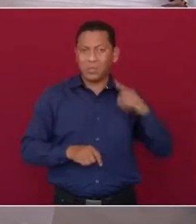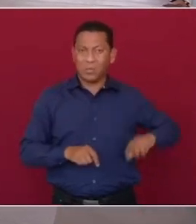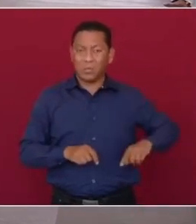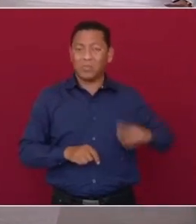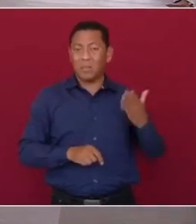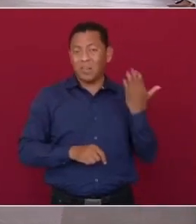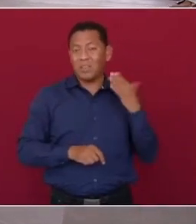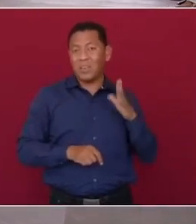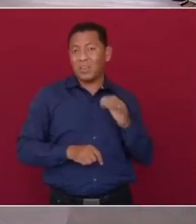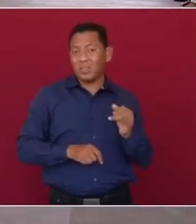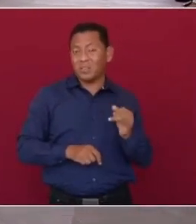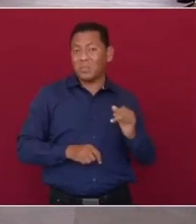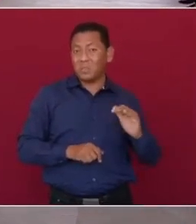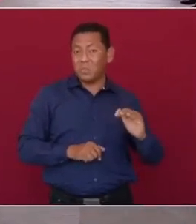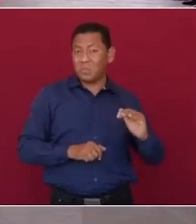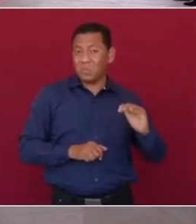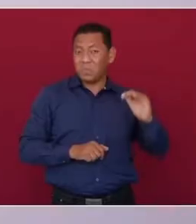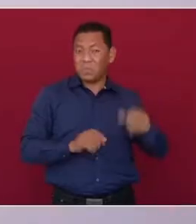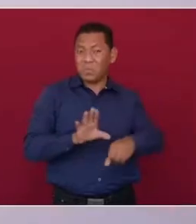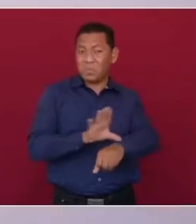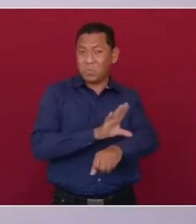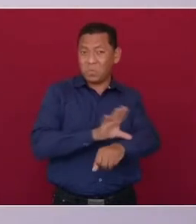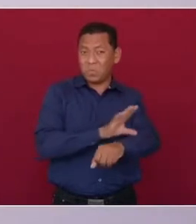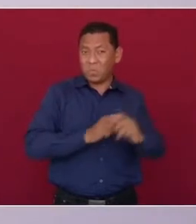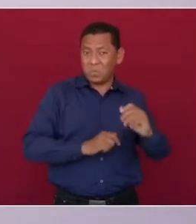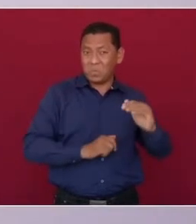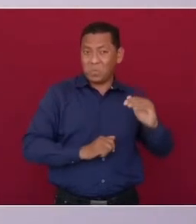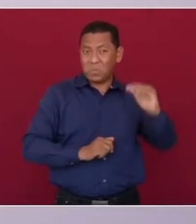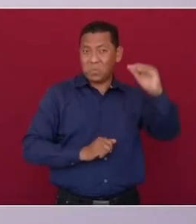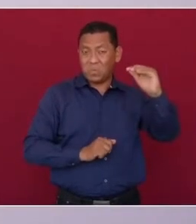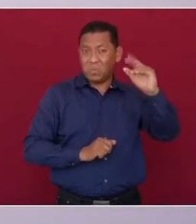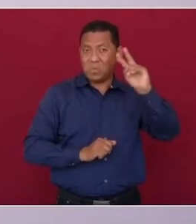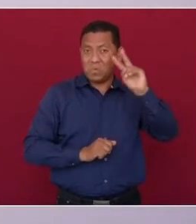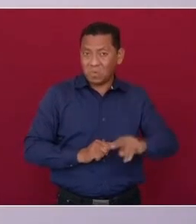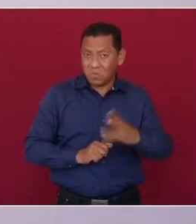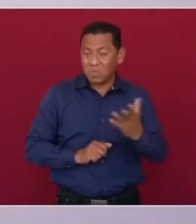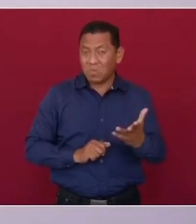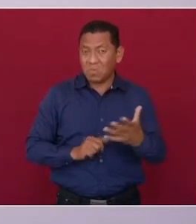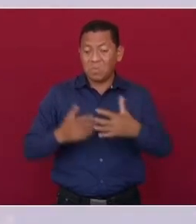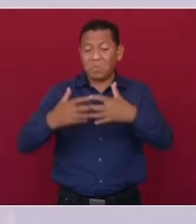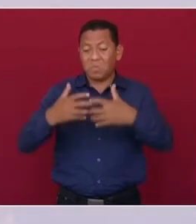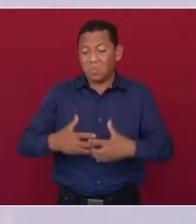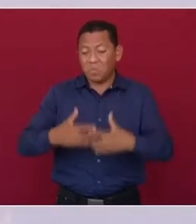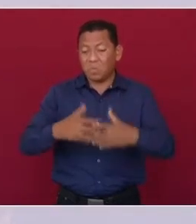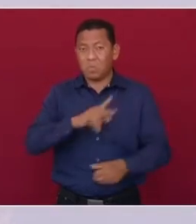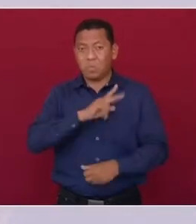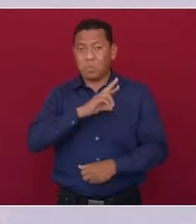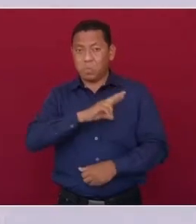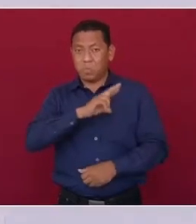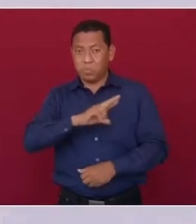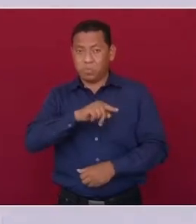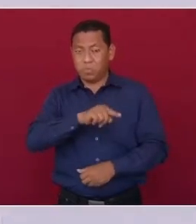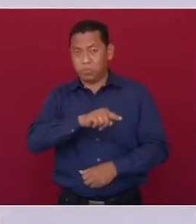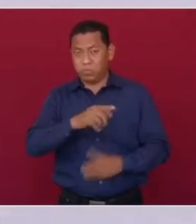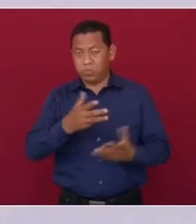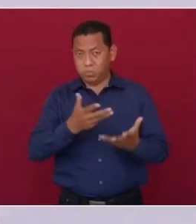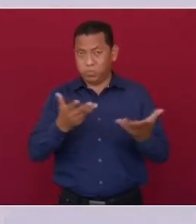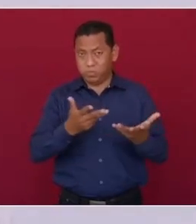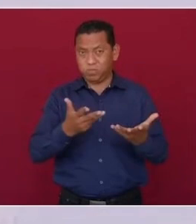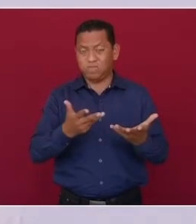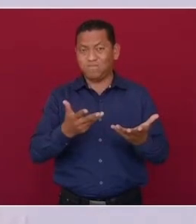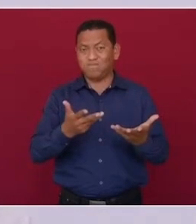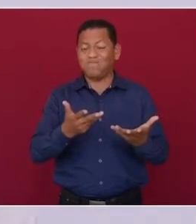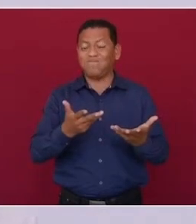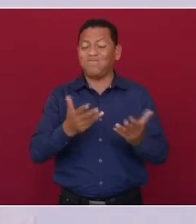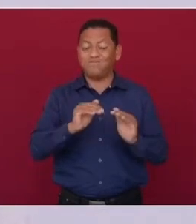Primero subían la energía que se producía en las plantas particulares por